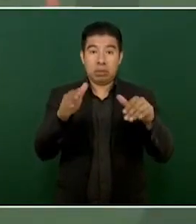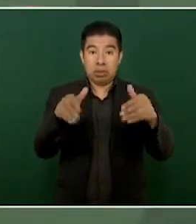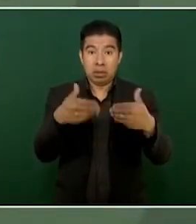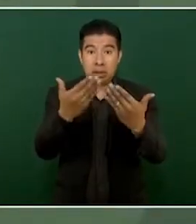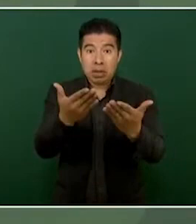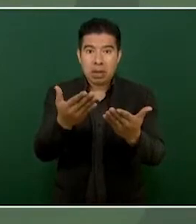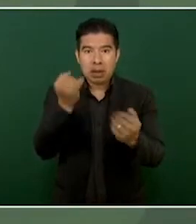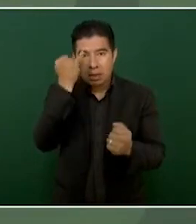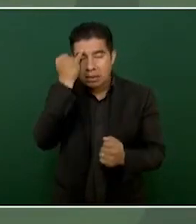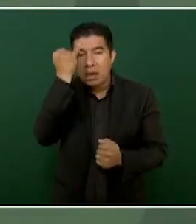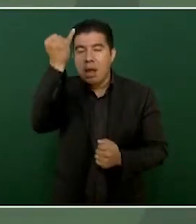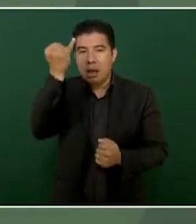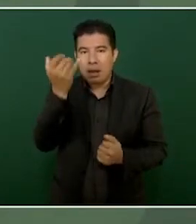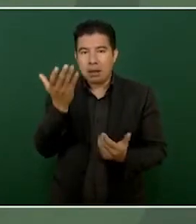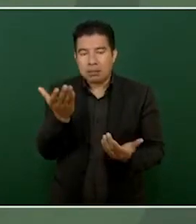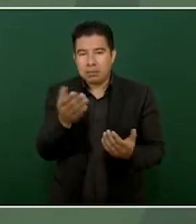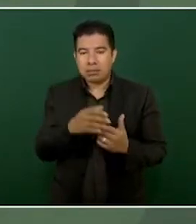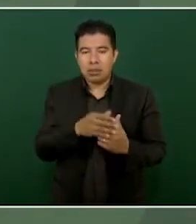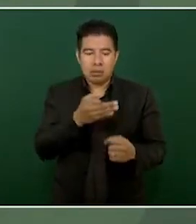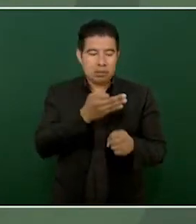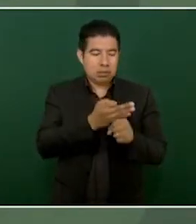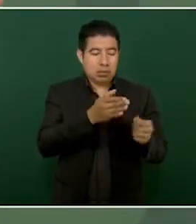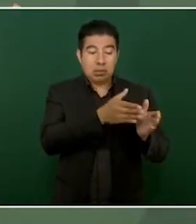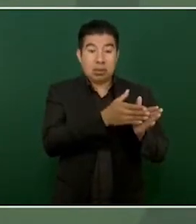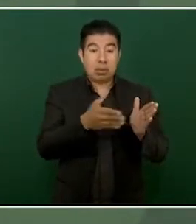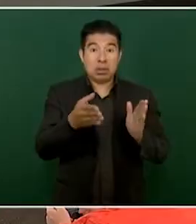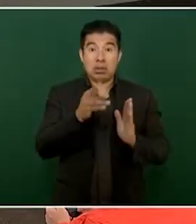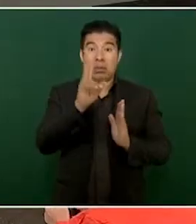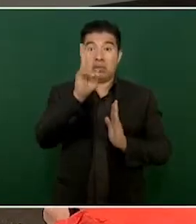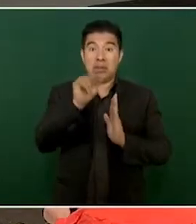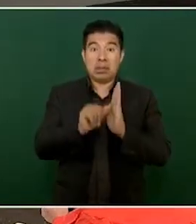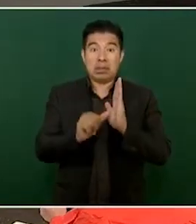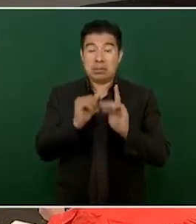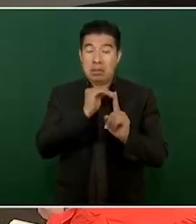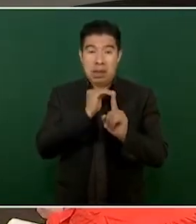en este tiempo, en estos 2 meses y medio,